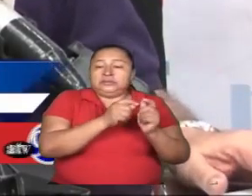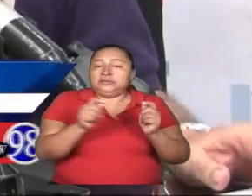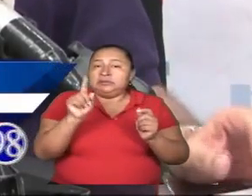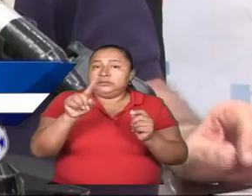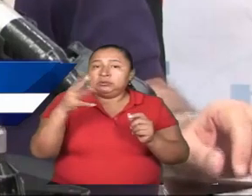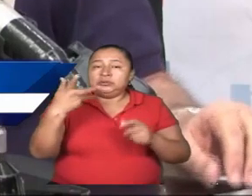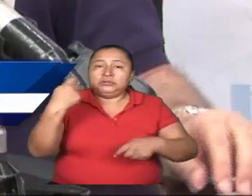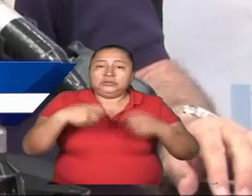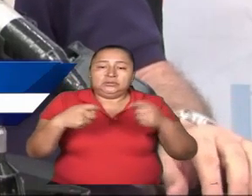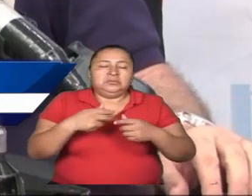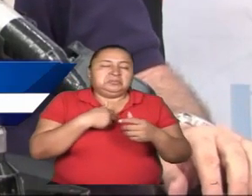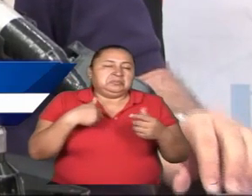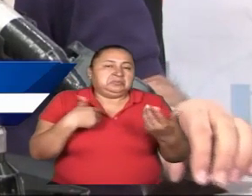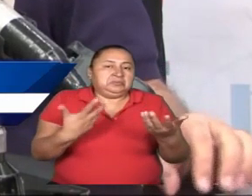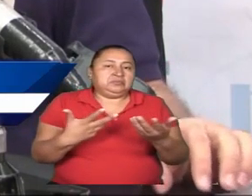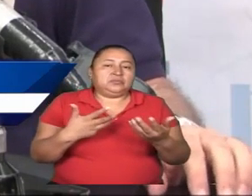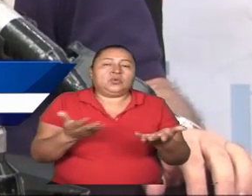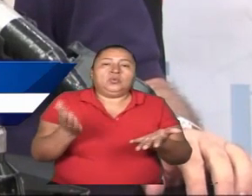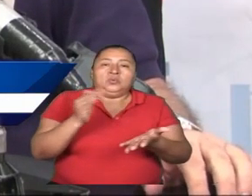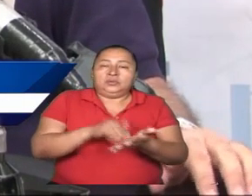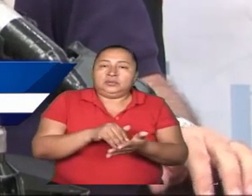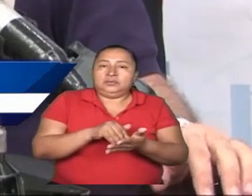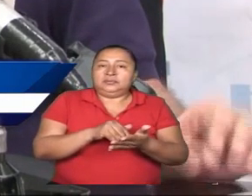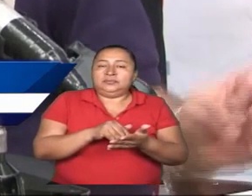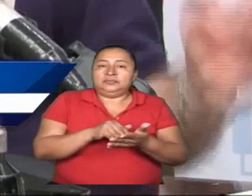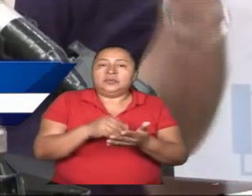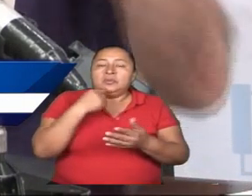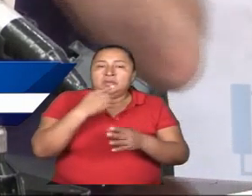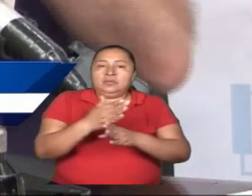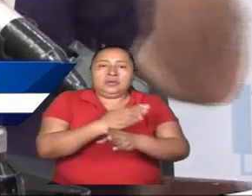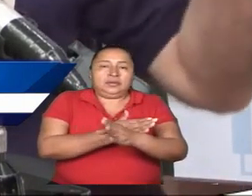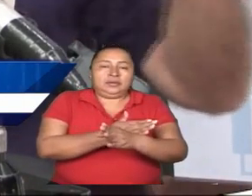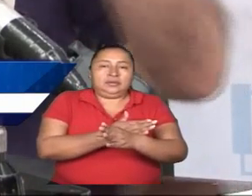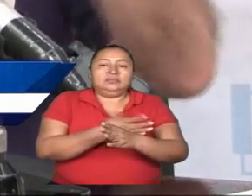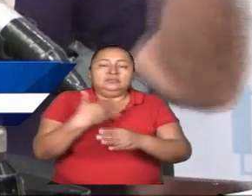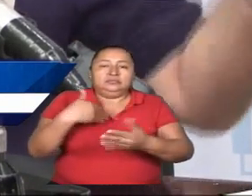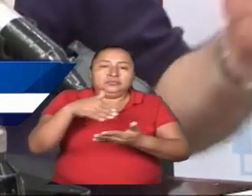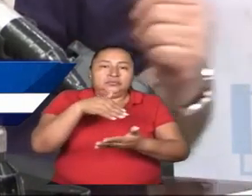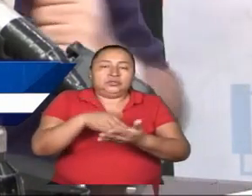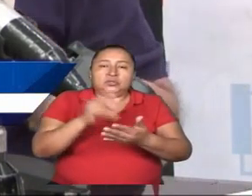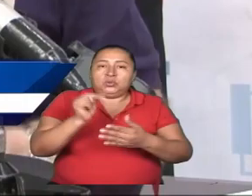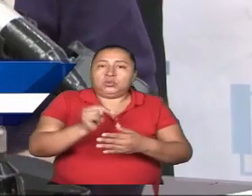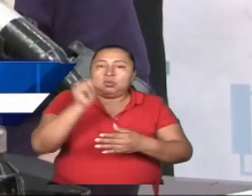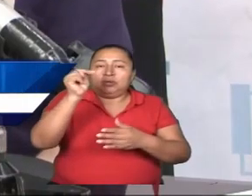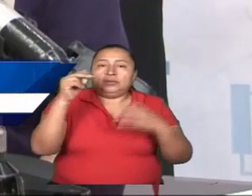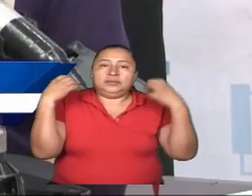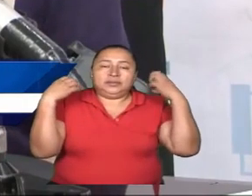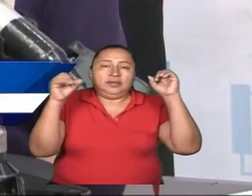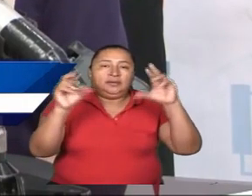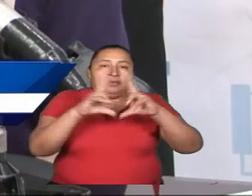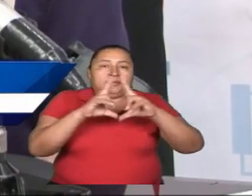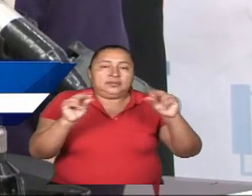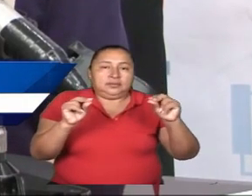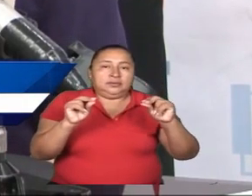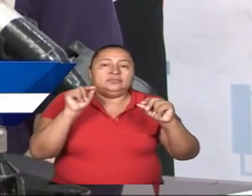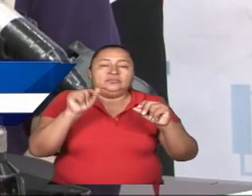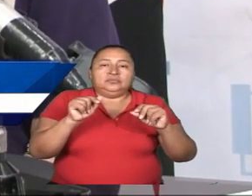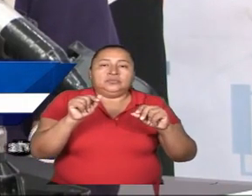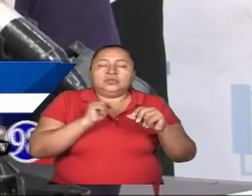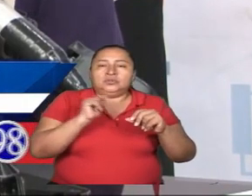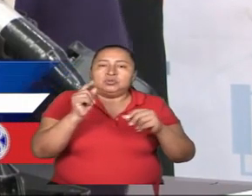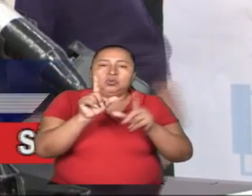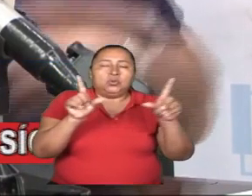septiembre, nuevamente, ¿verdad?, como le hemos hablado, estamos en el centro norte, en la costa del Caribe de nuestro país, que son las zonas